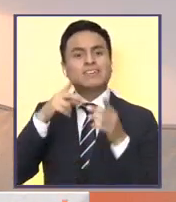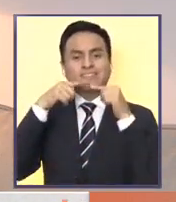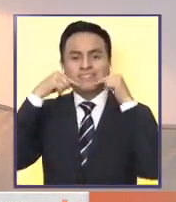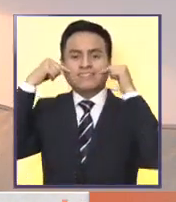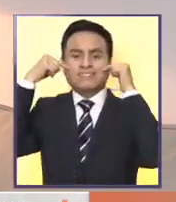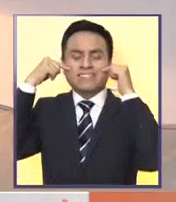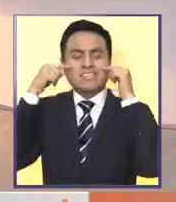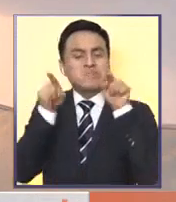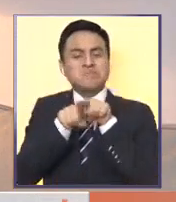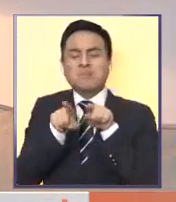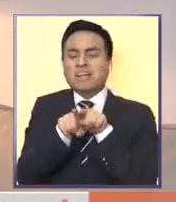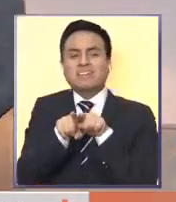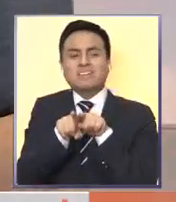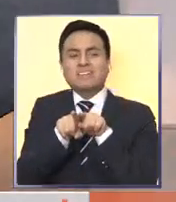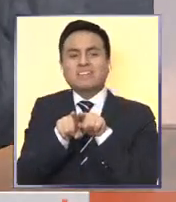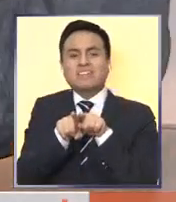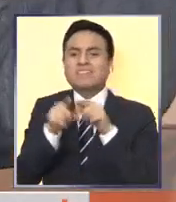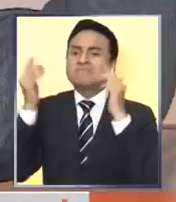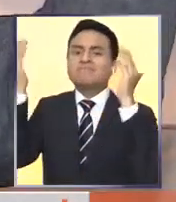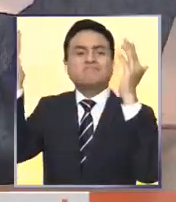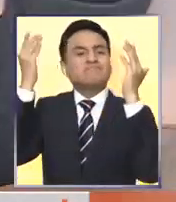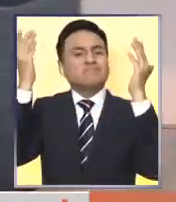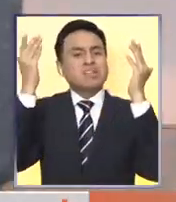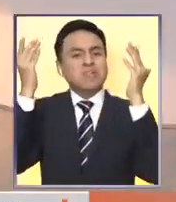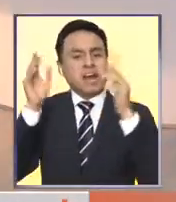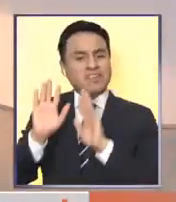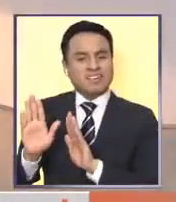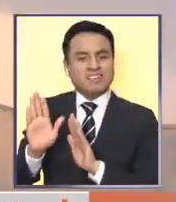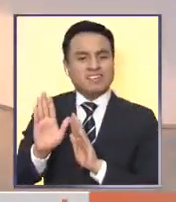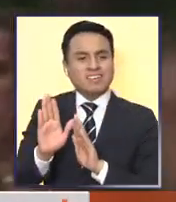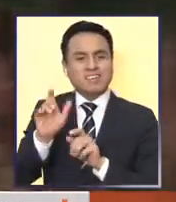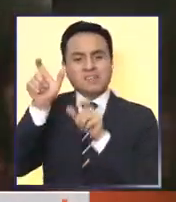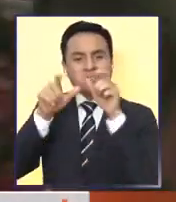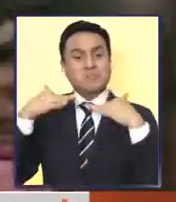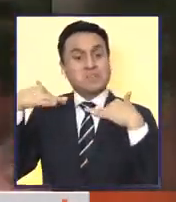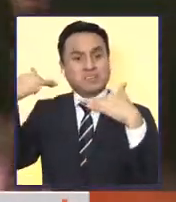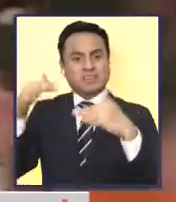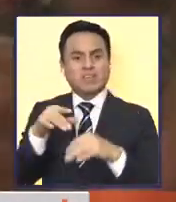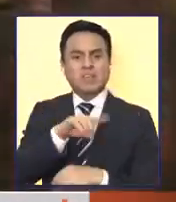como siempre y saludaba a todo el mundo.